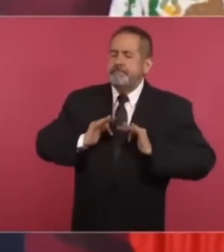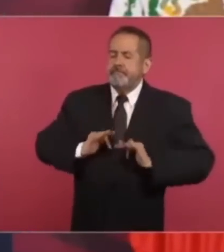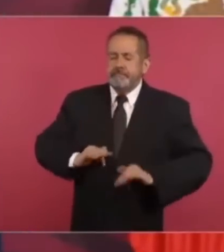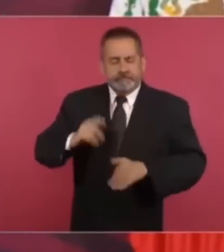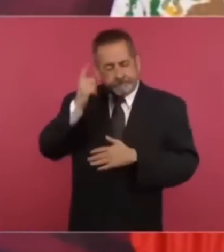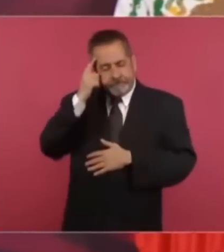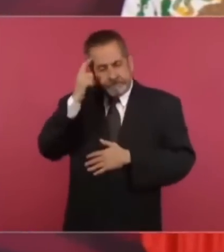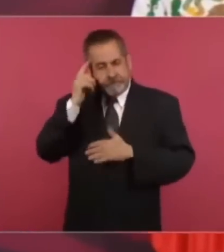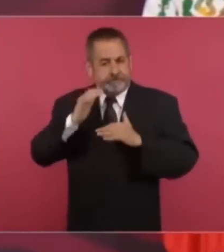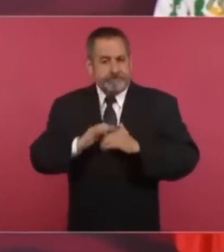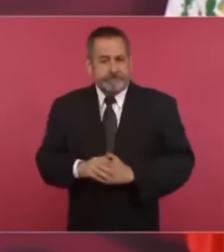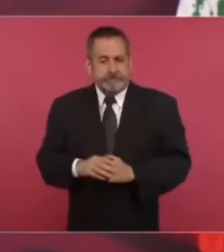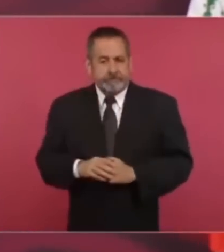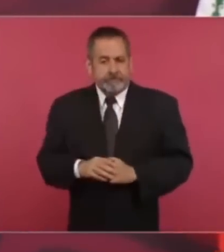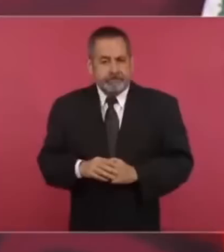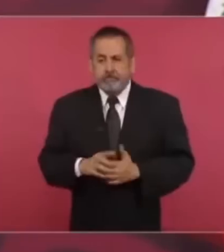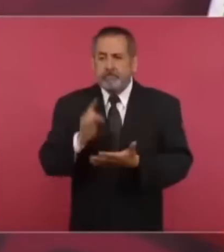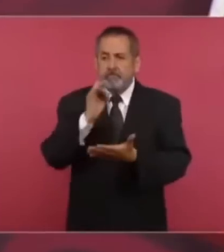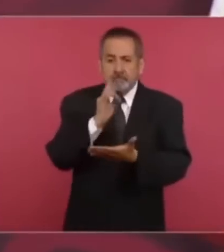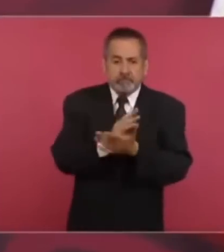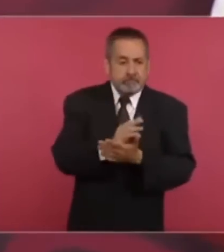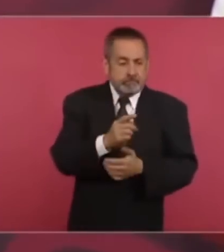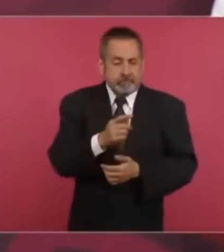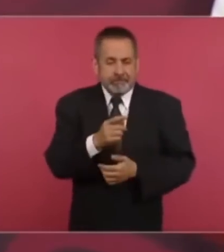No solo de pan vive el hombre.